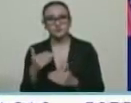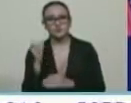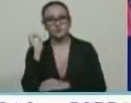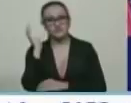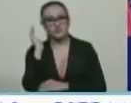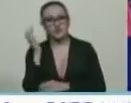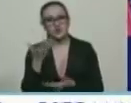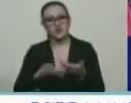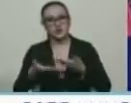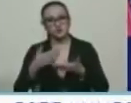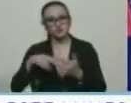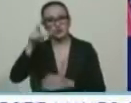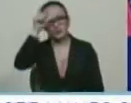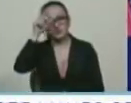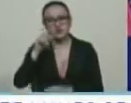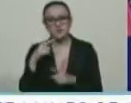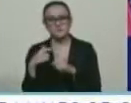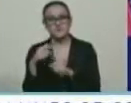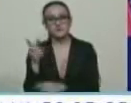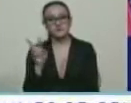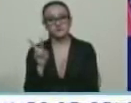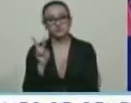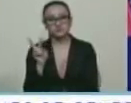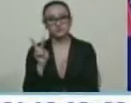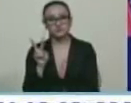de negocios de Turquía y Venezuela.